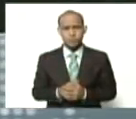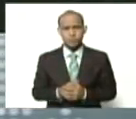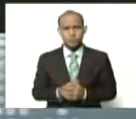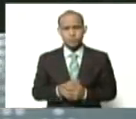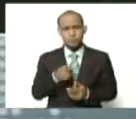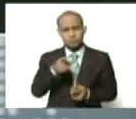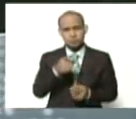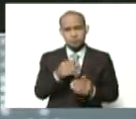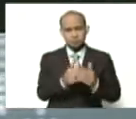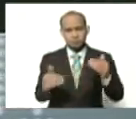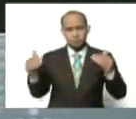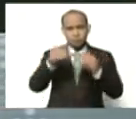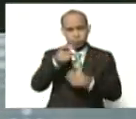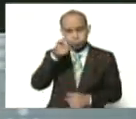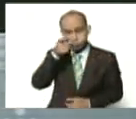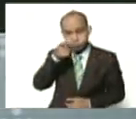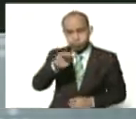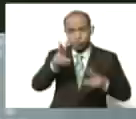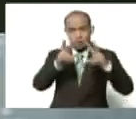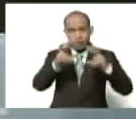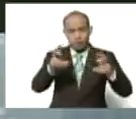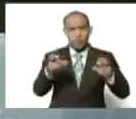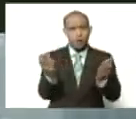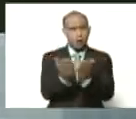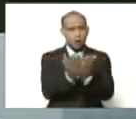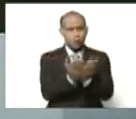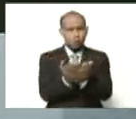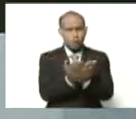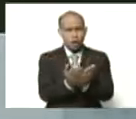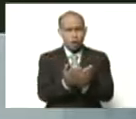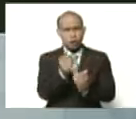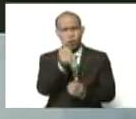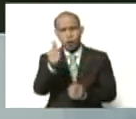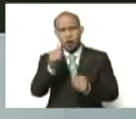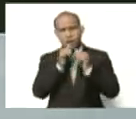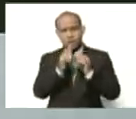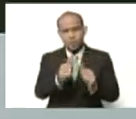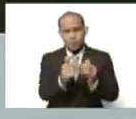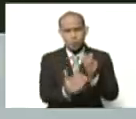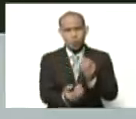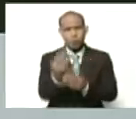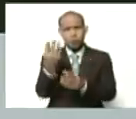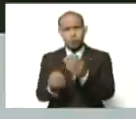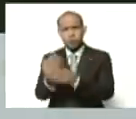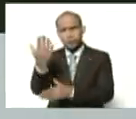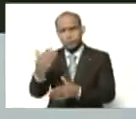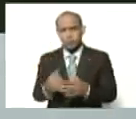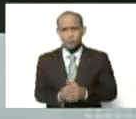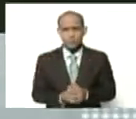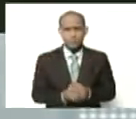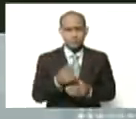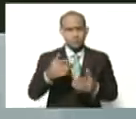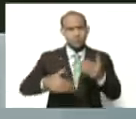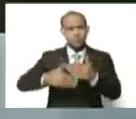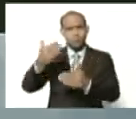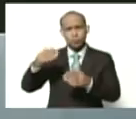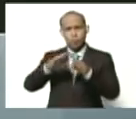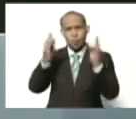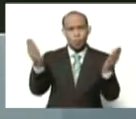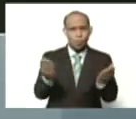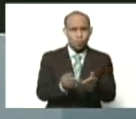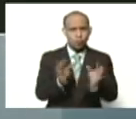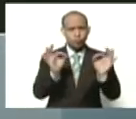allí encima del tema, estudiando cada información que surge de las revistas especializadas mundiales,